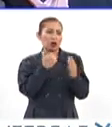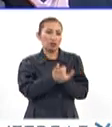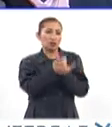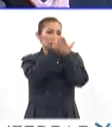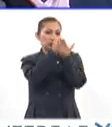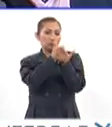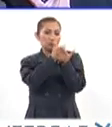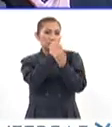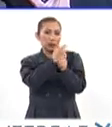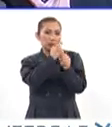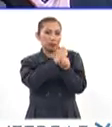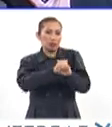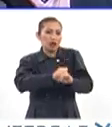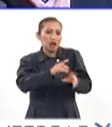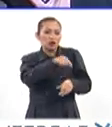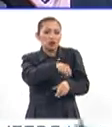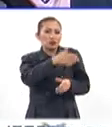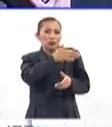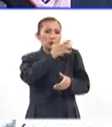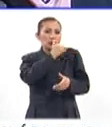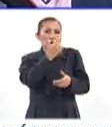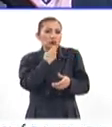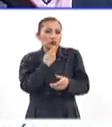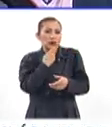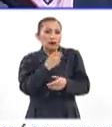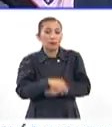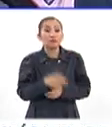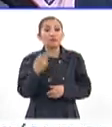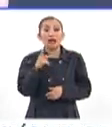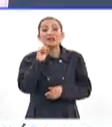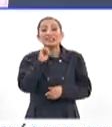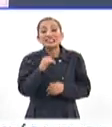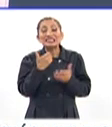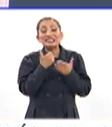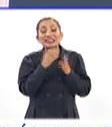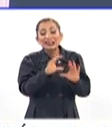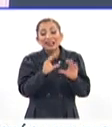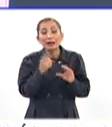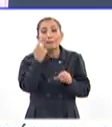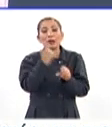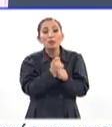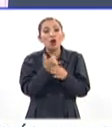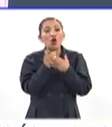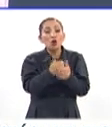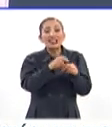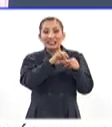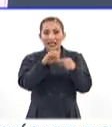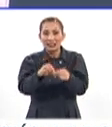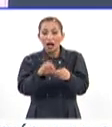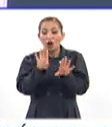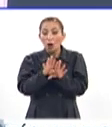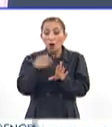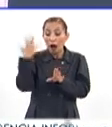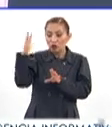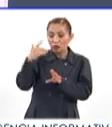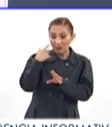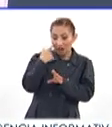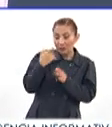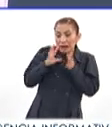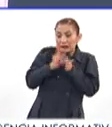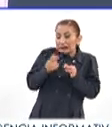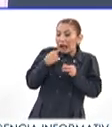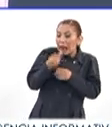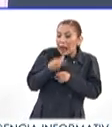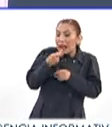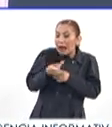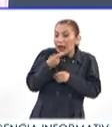primeros auxilios porque obviamente ellos todavía no lo pueden aplicar, pero sí se les enseña lo que es primeros auxilios guía, cómo guiar a un adulto para que él lo